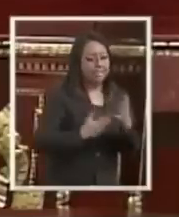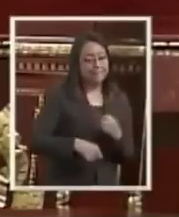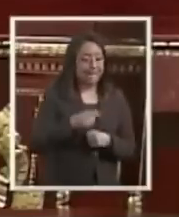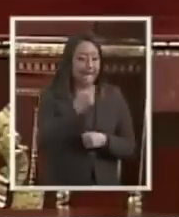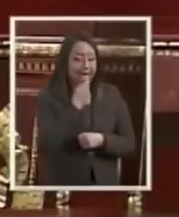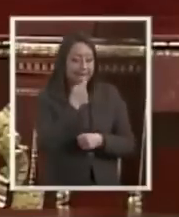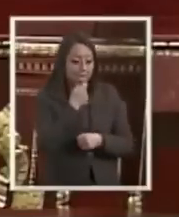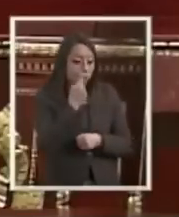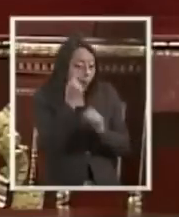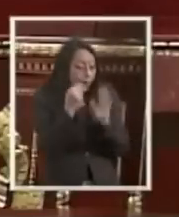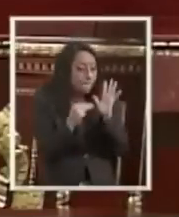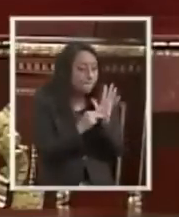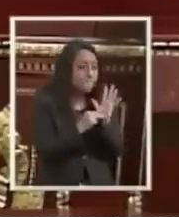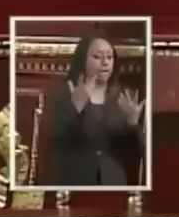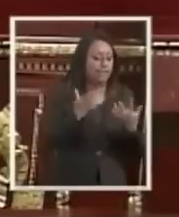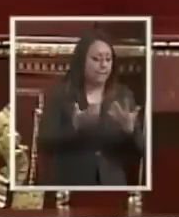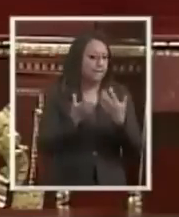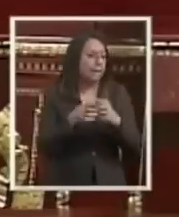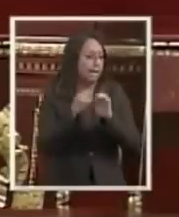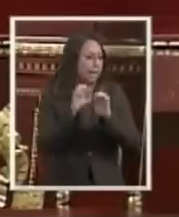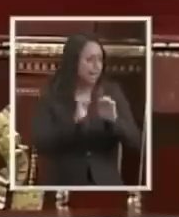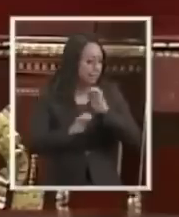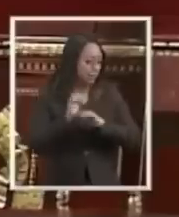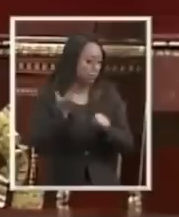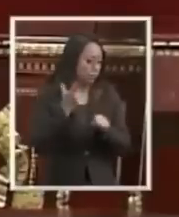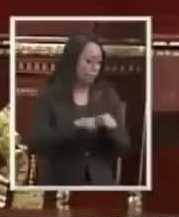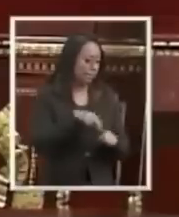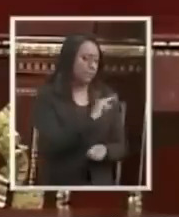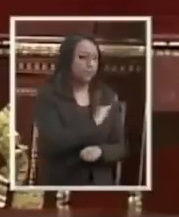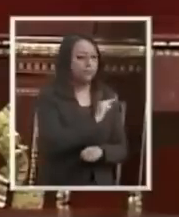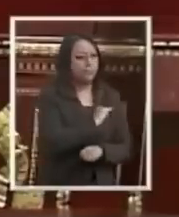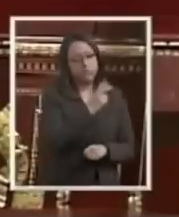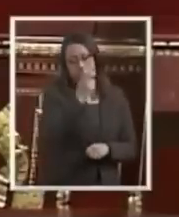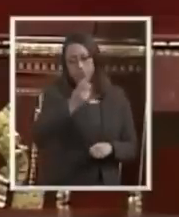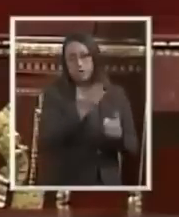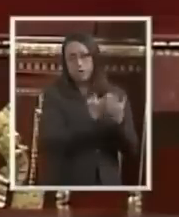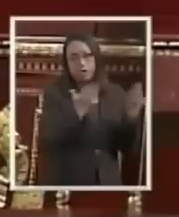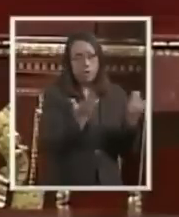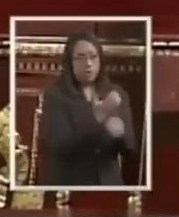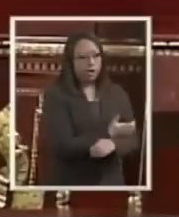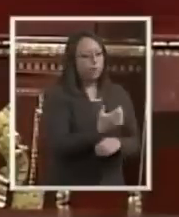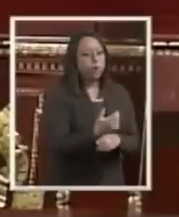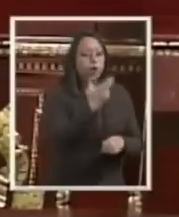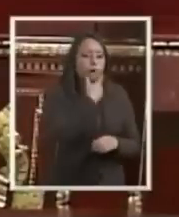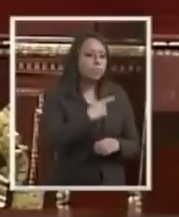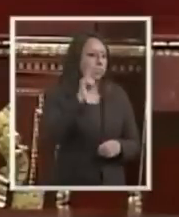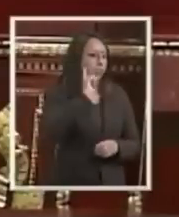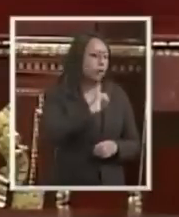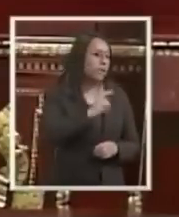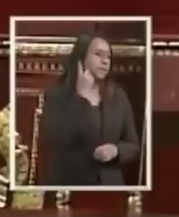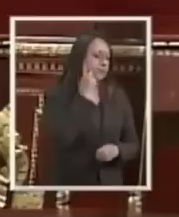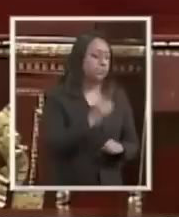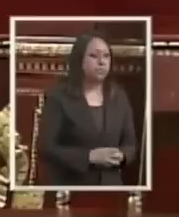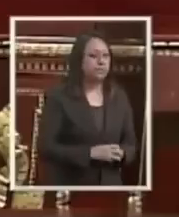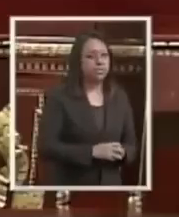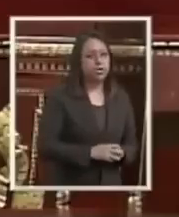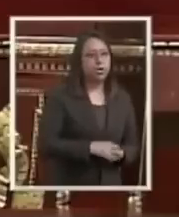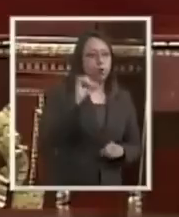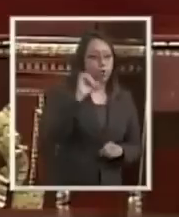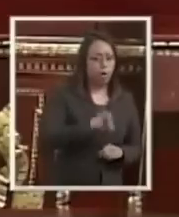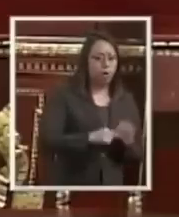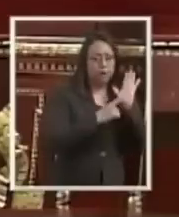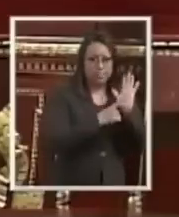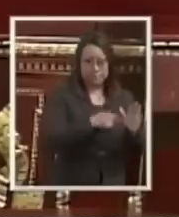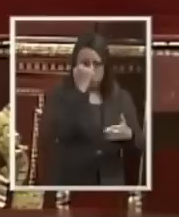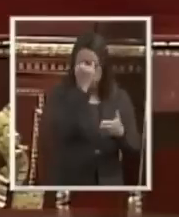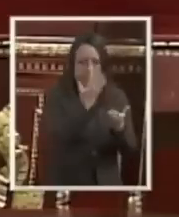menores de edad de esta capital. Es por eso, compañeros diputados, que hoy presento esta iniciativa de